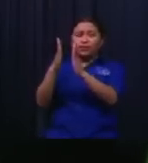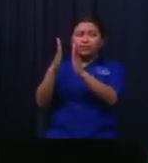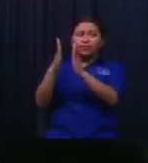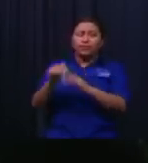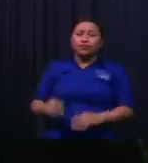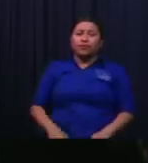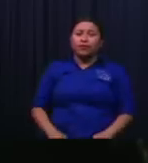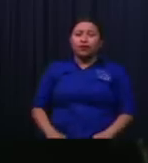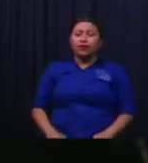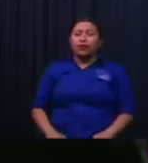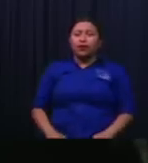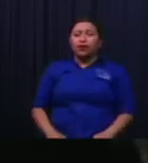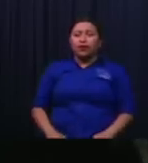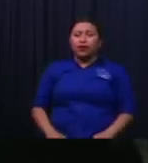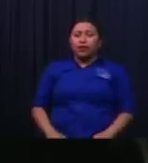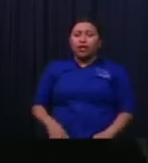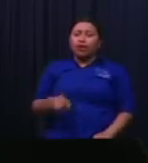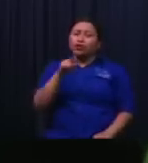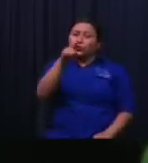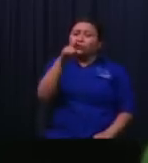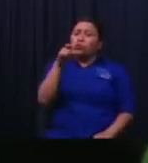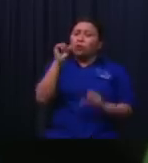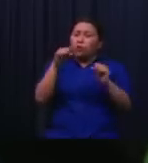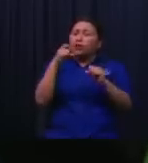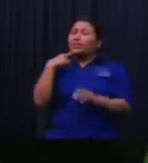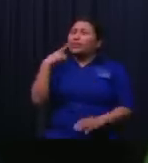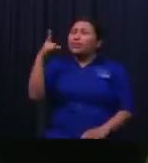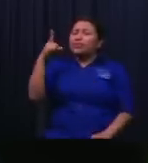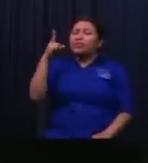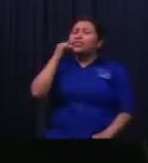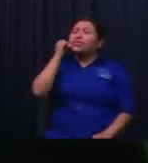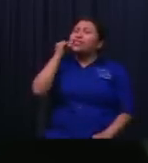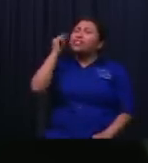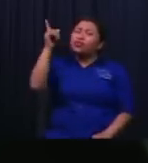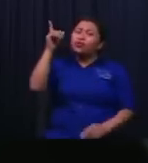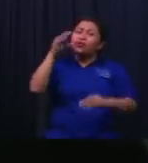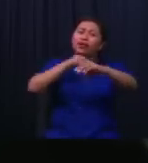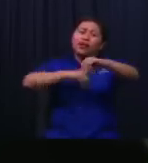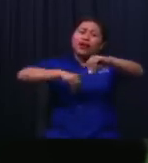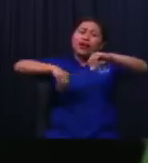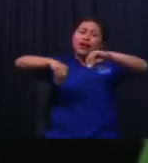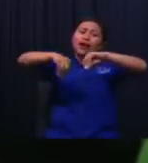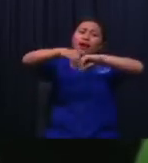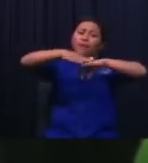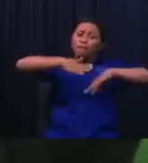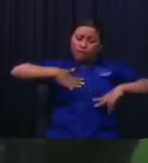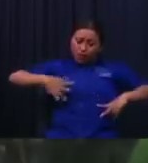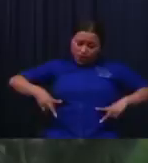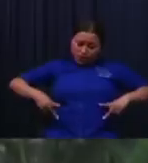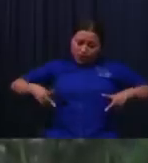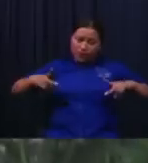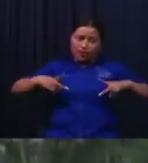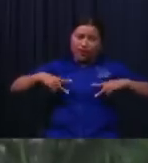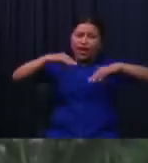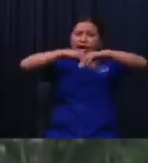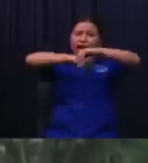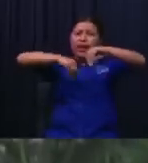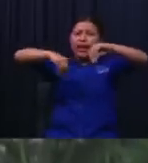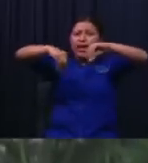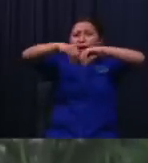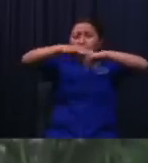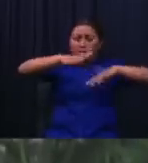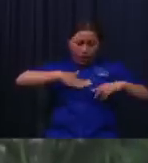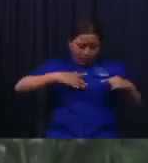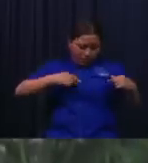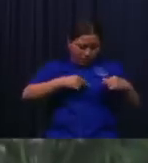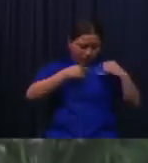Señor, cambia mi vida. Cambia mi vida, Señor. Si hay alguien más que se lo quiera decir